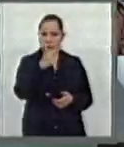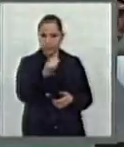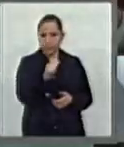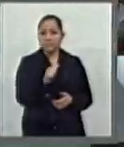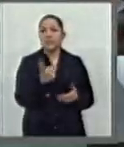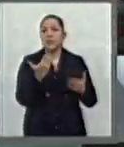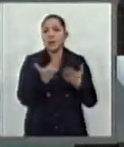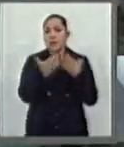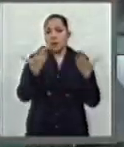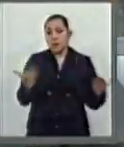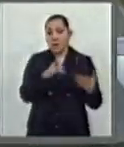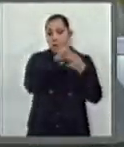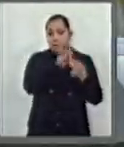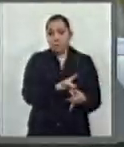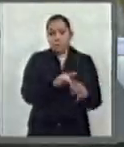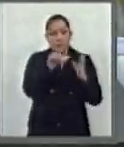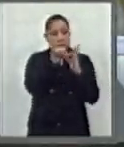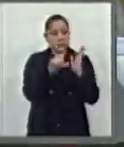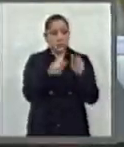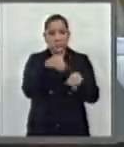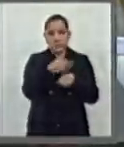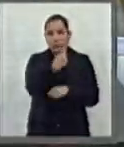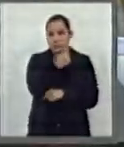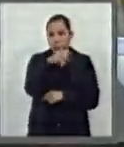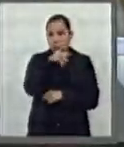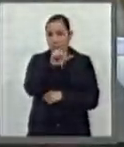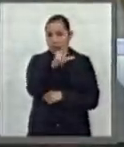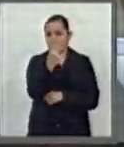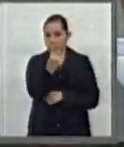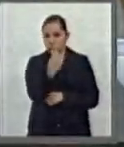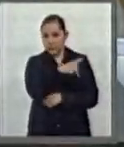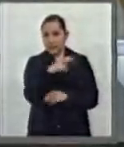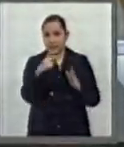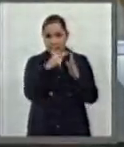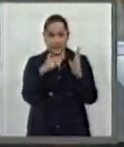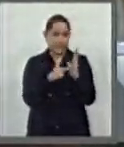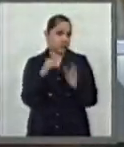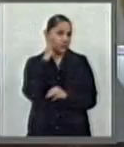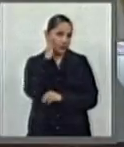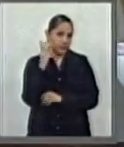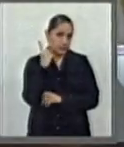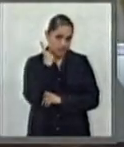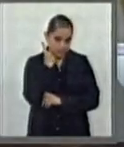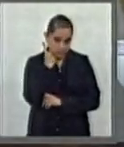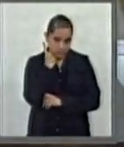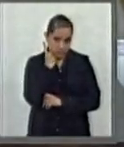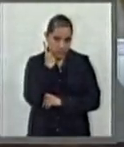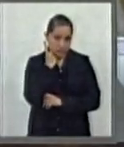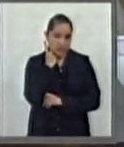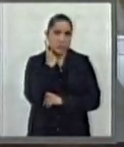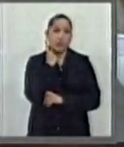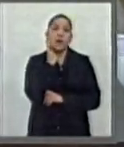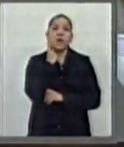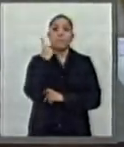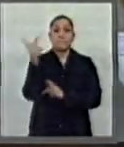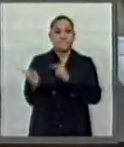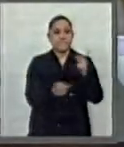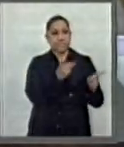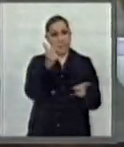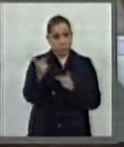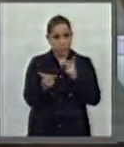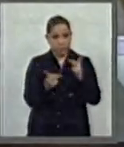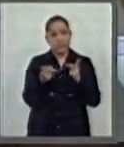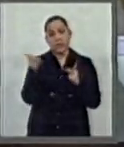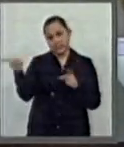que señala el artículo 100, numeral 2 del reglamento de la Cámara de Diputados, consulte la Secretaría